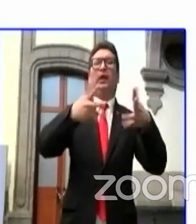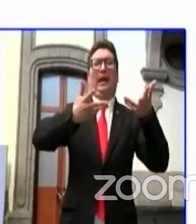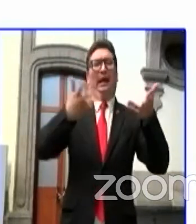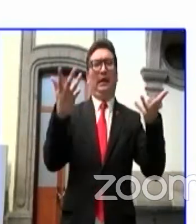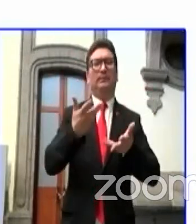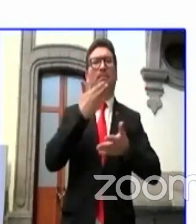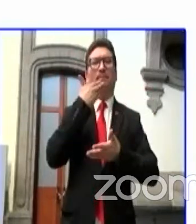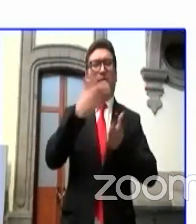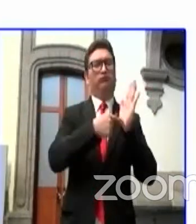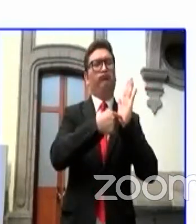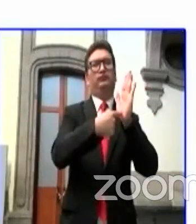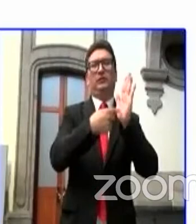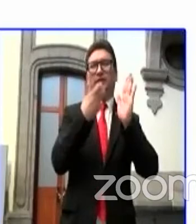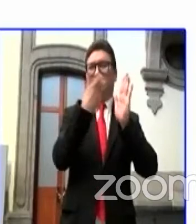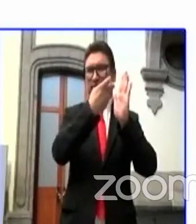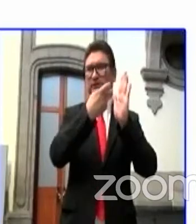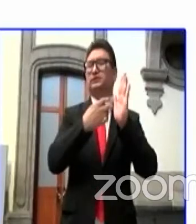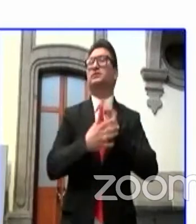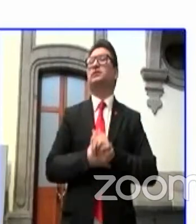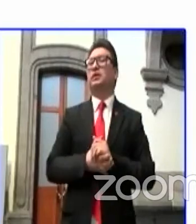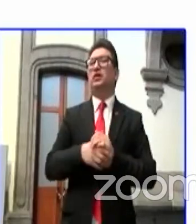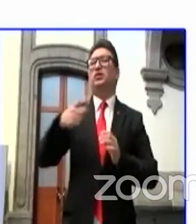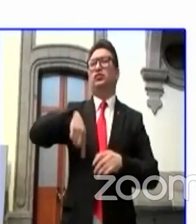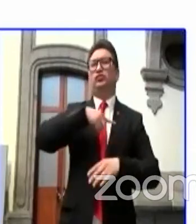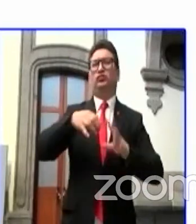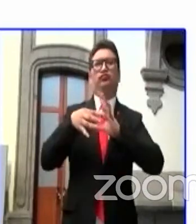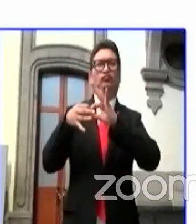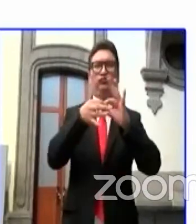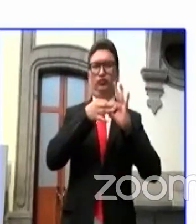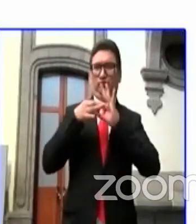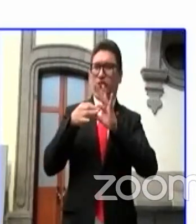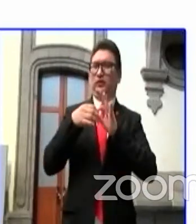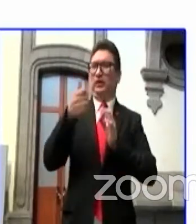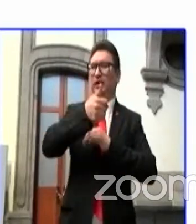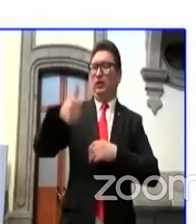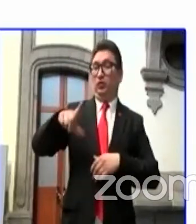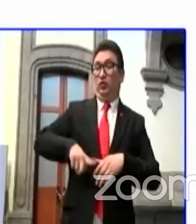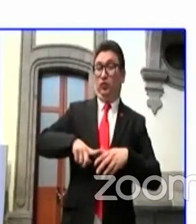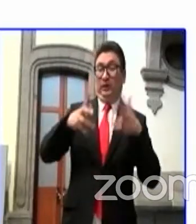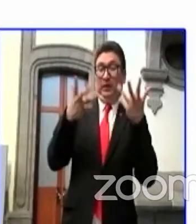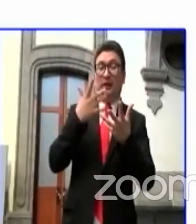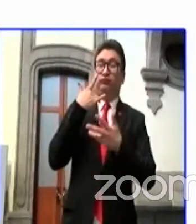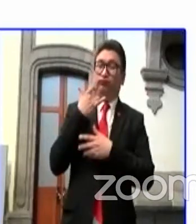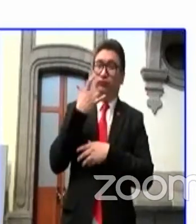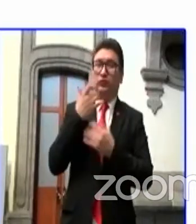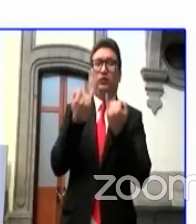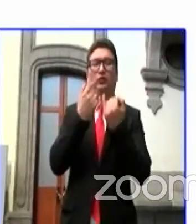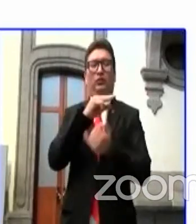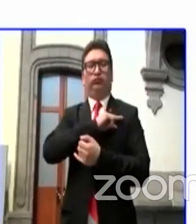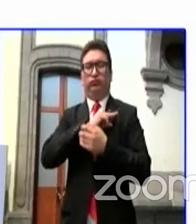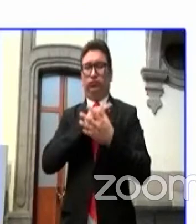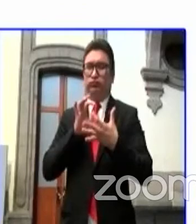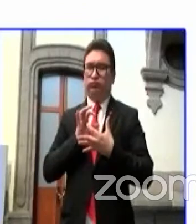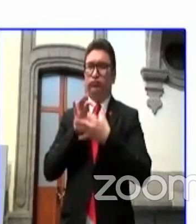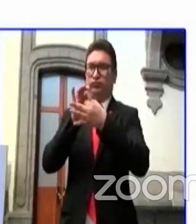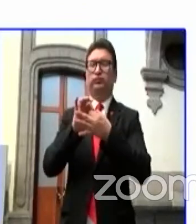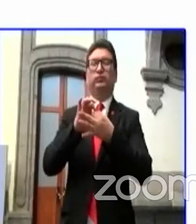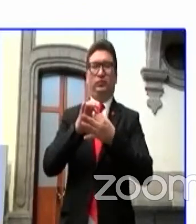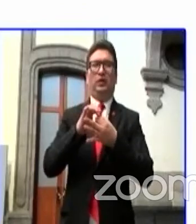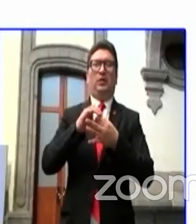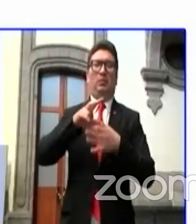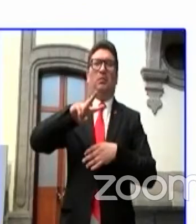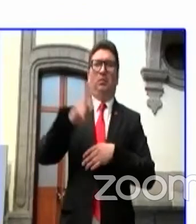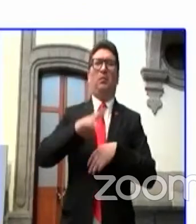bien. Y también que nos unamos a todos los esfuerzos gubernamentales y de la iniciativa privada, porque estoy convencida